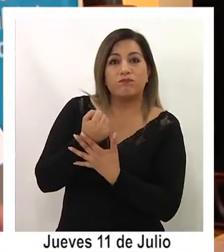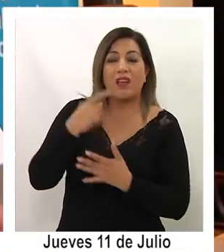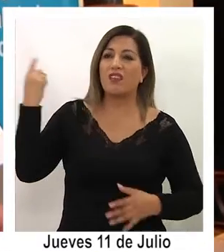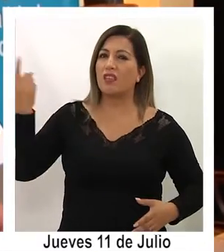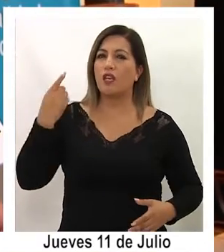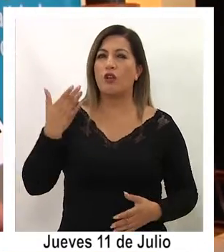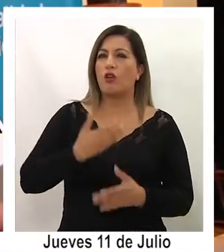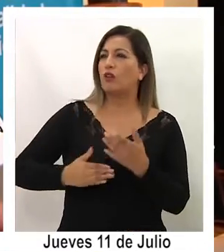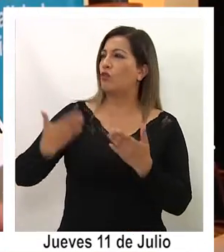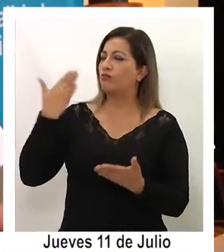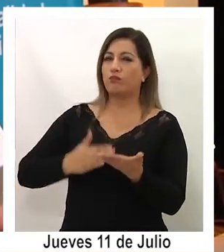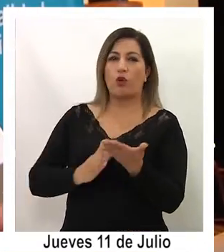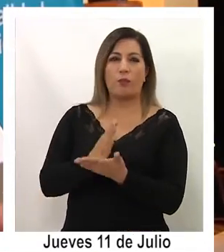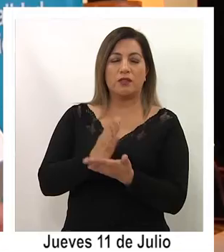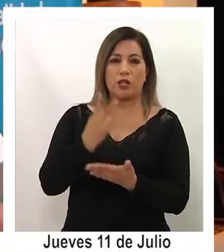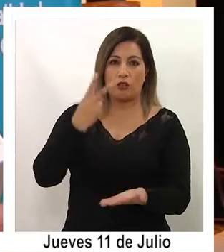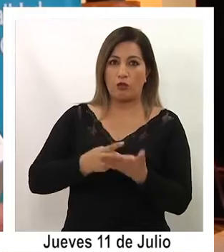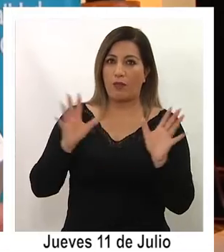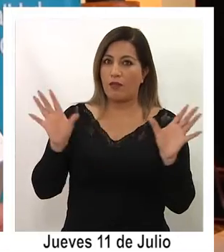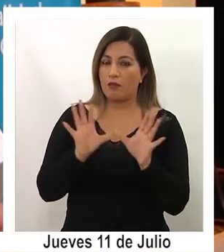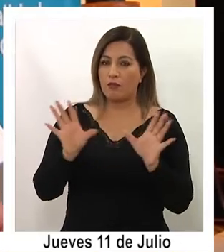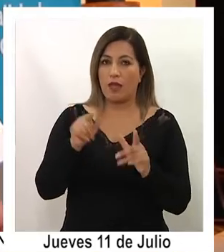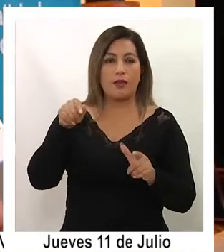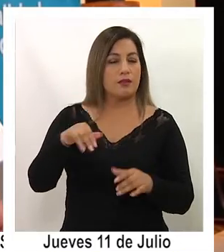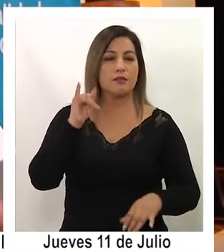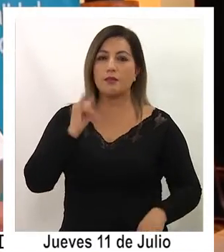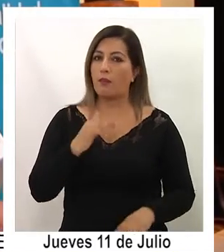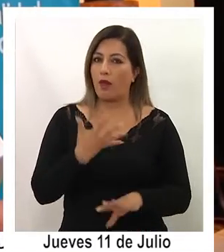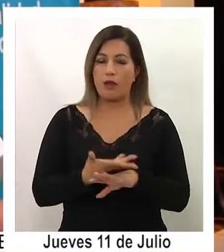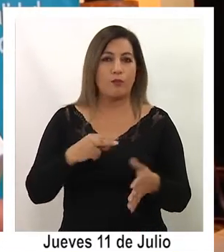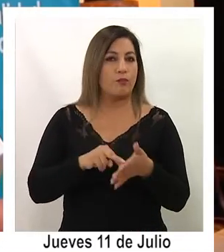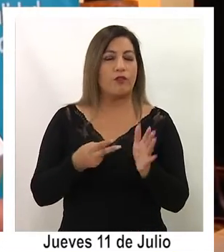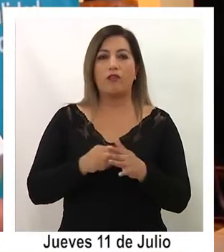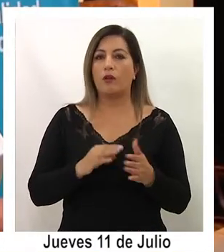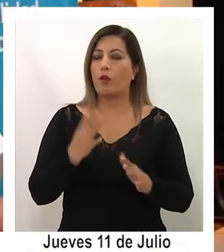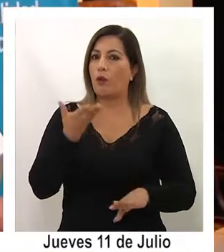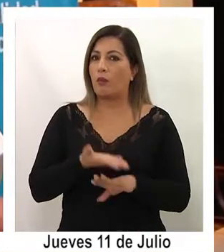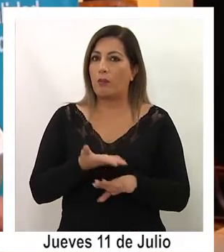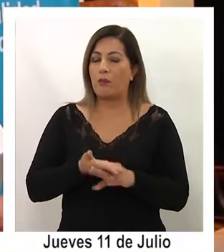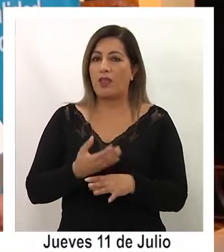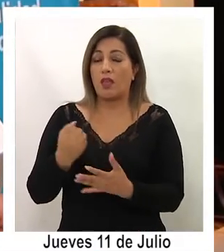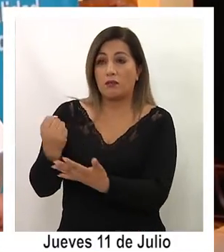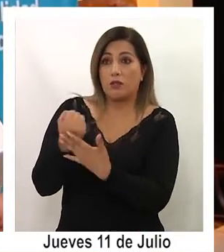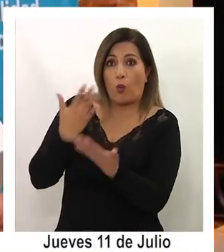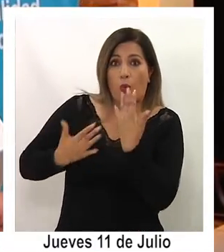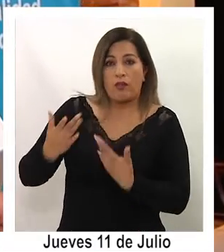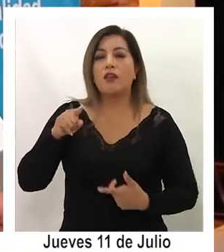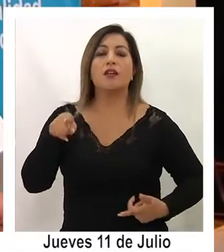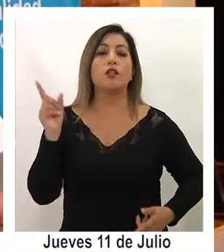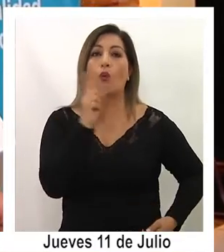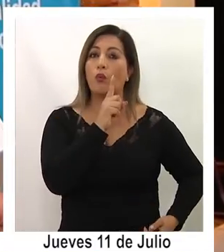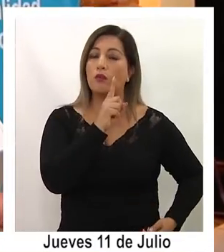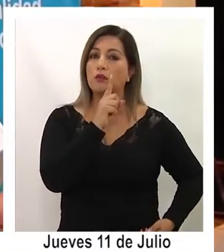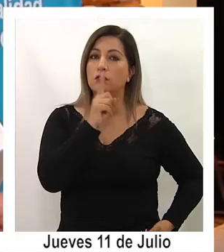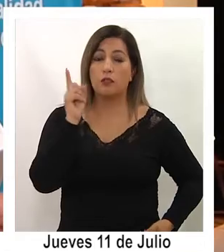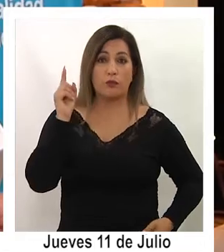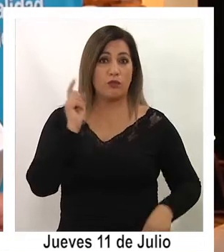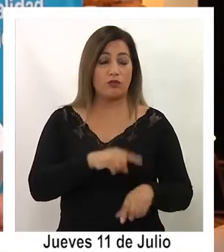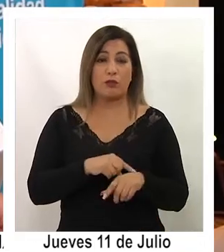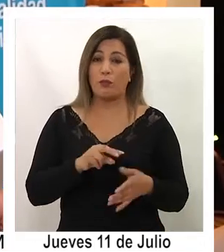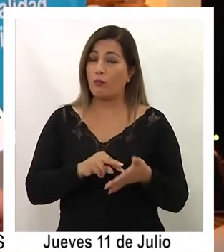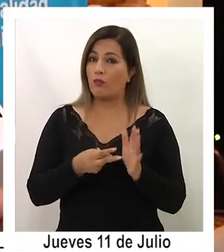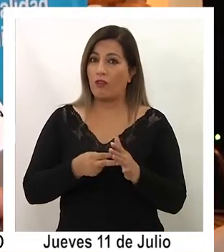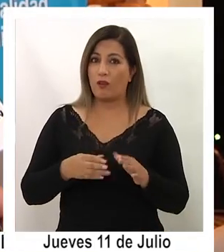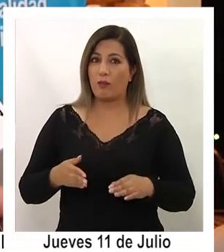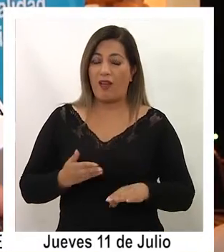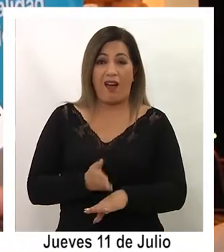y esto data del 2010 en adelante, hay permanentemente problemas a las solicitudes de refugio, y ello en el último tiempo también hizo crisis,